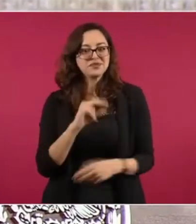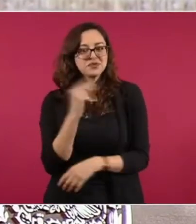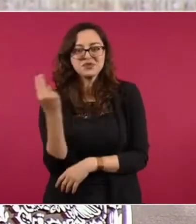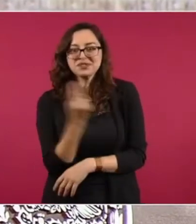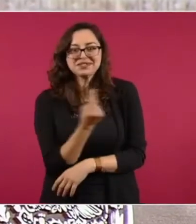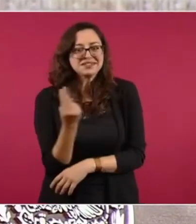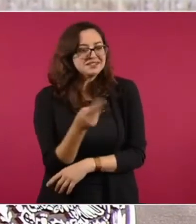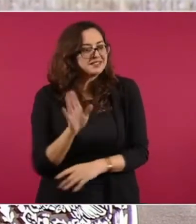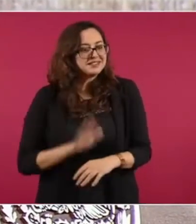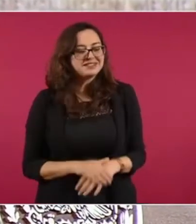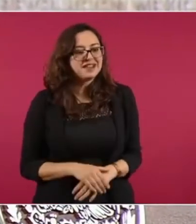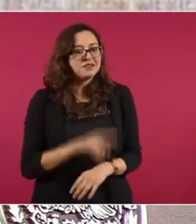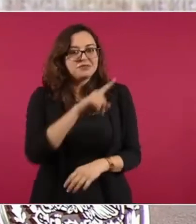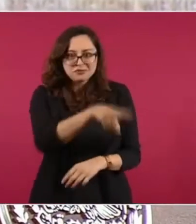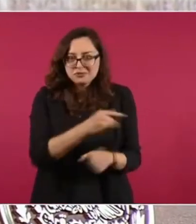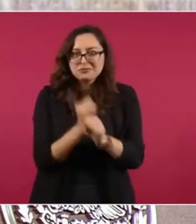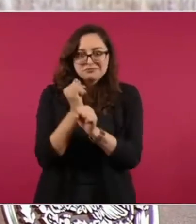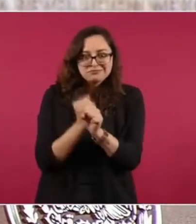espiando o escuchando